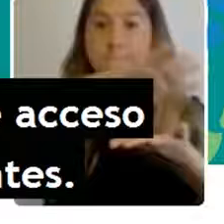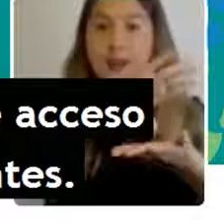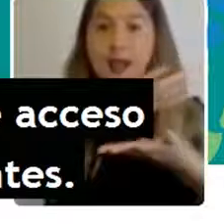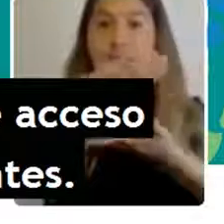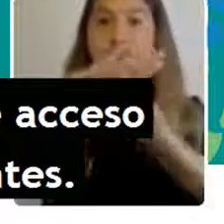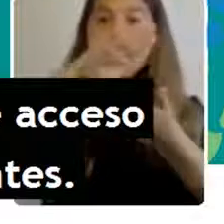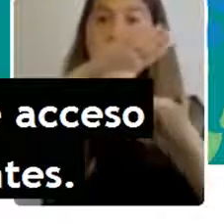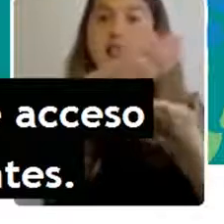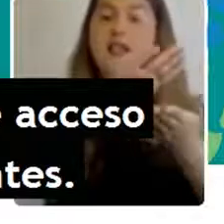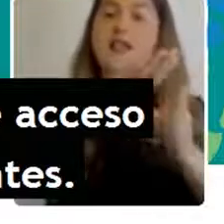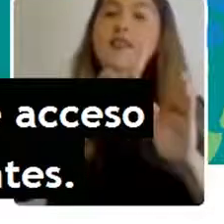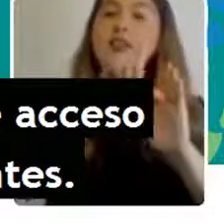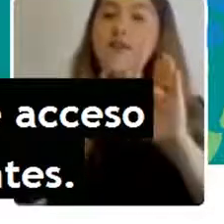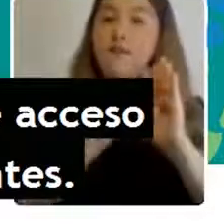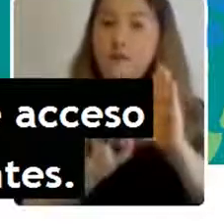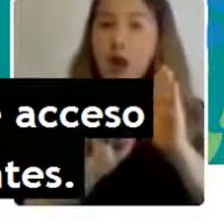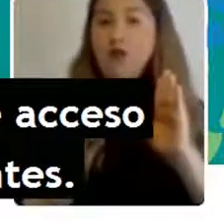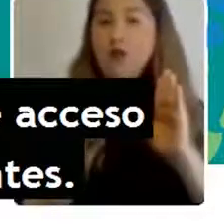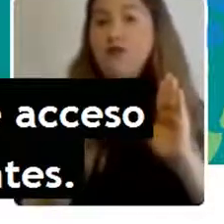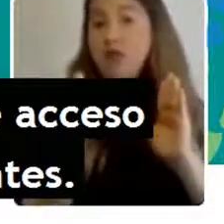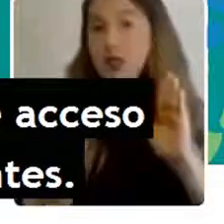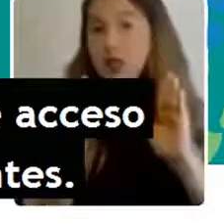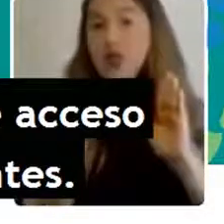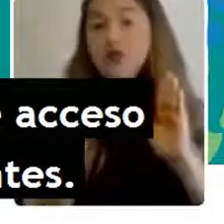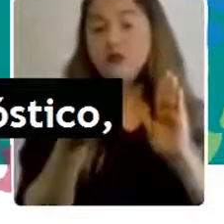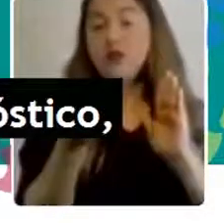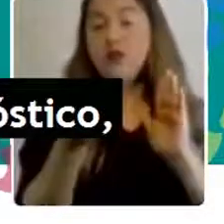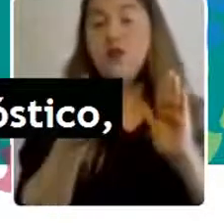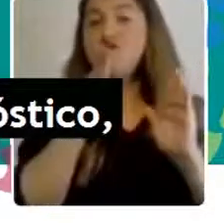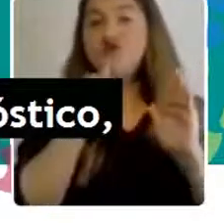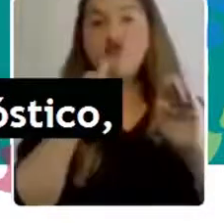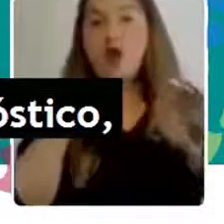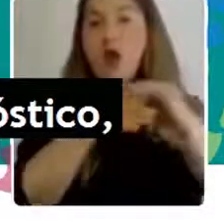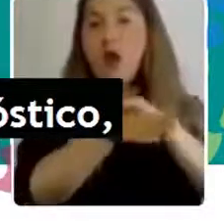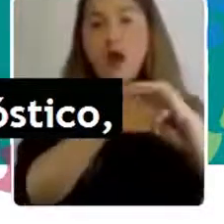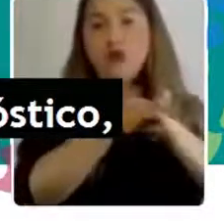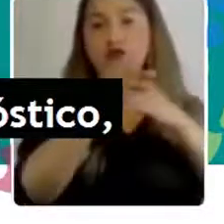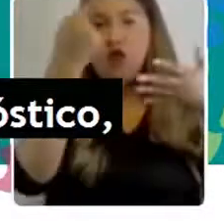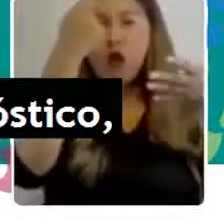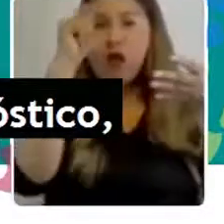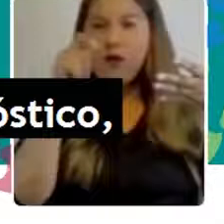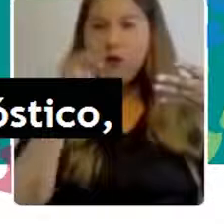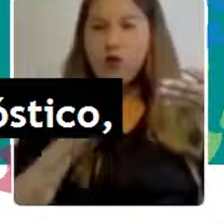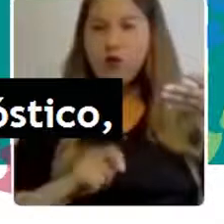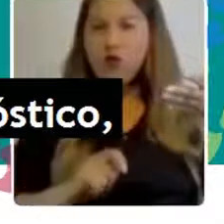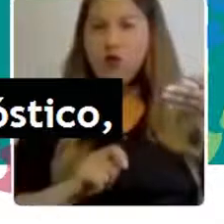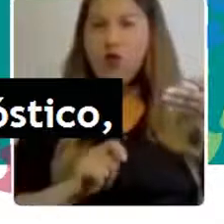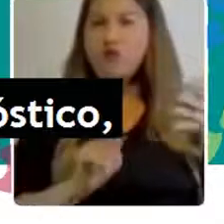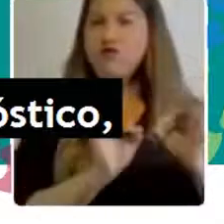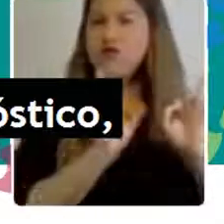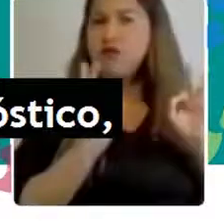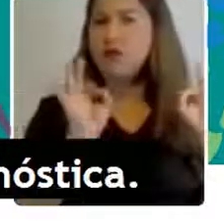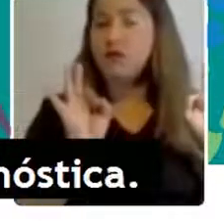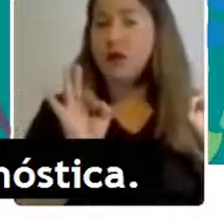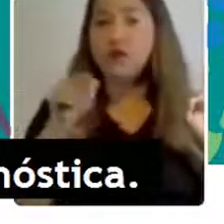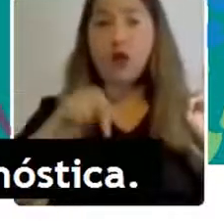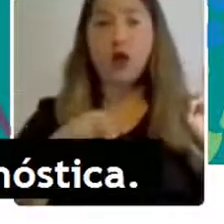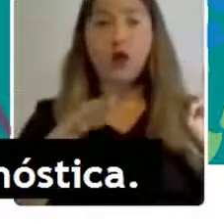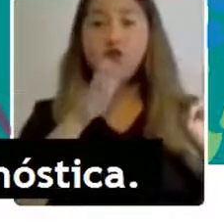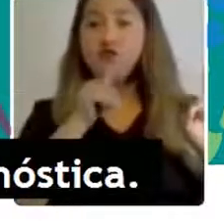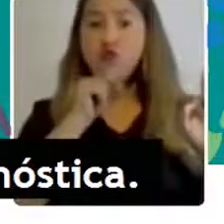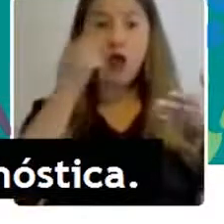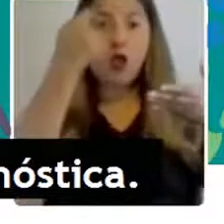de acceso a un diagnóstico oportuno de los pacientes. En muchos casos existe un diagnóstico, pero este diagnóstico es tardío, luego